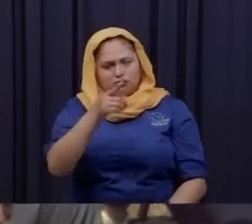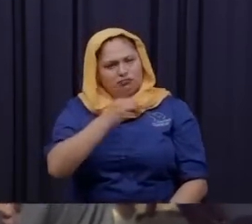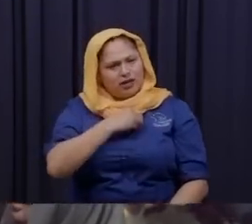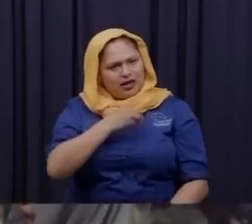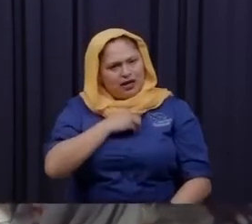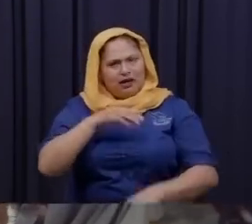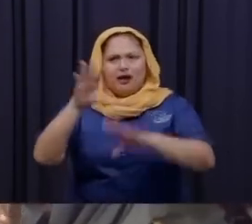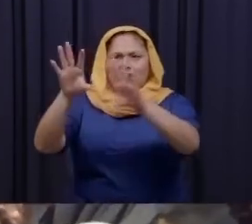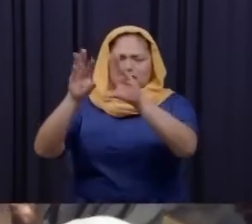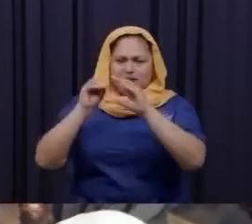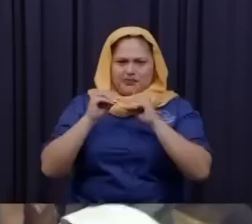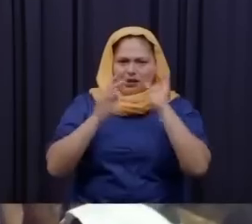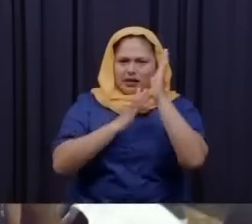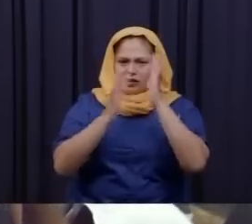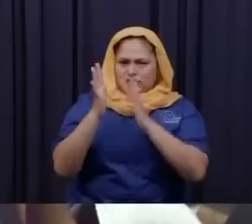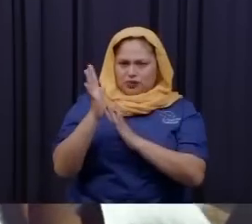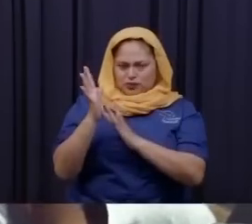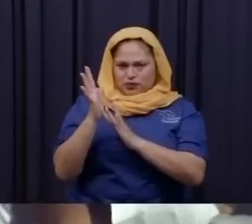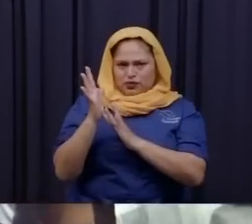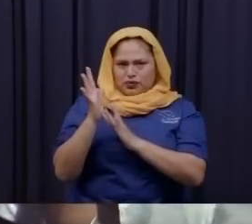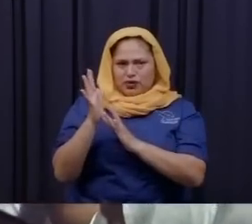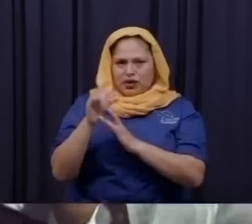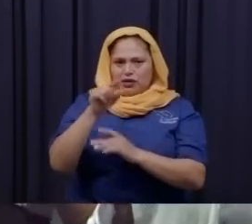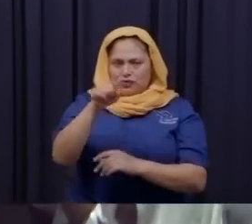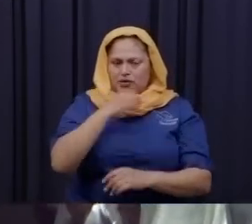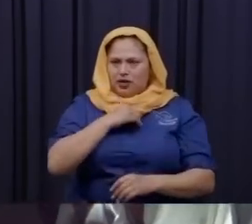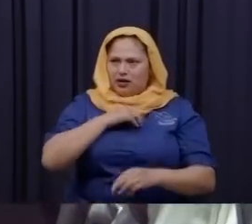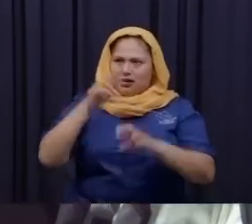decirle: te recibo en mi corazón?